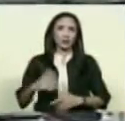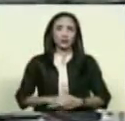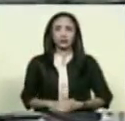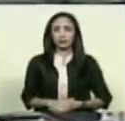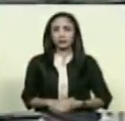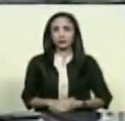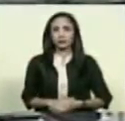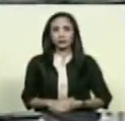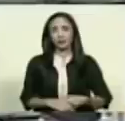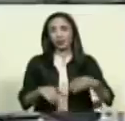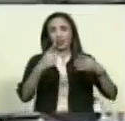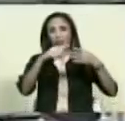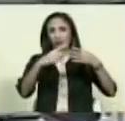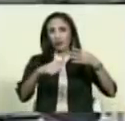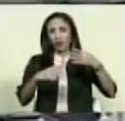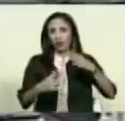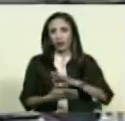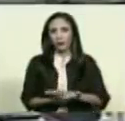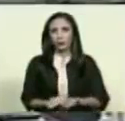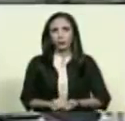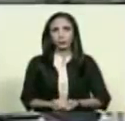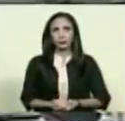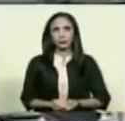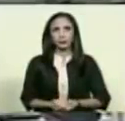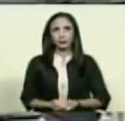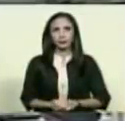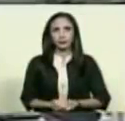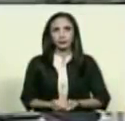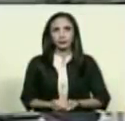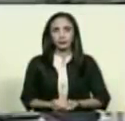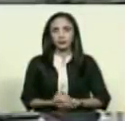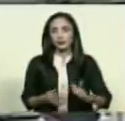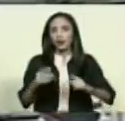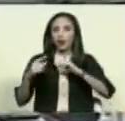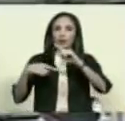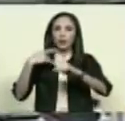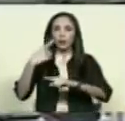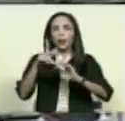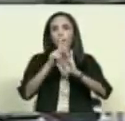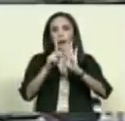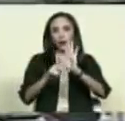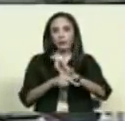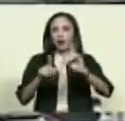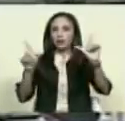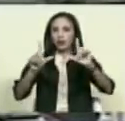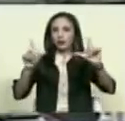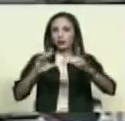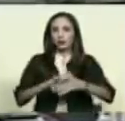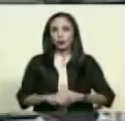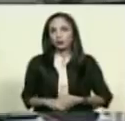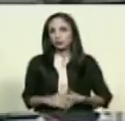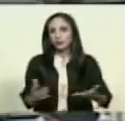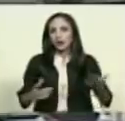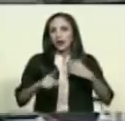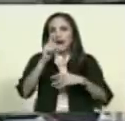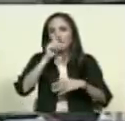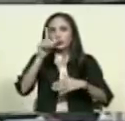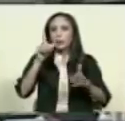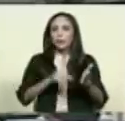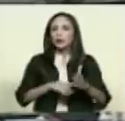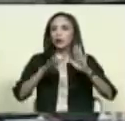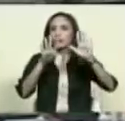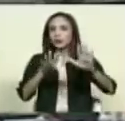Batman. No, después vino el Chavo. El Chavo vino en el año 74, 76. Ustedes todavía no pensaban llegar por